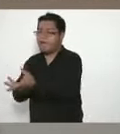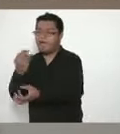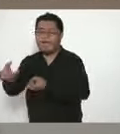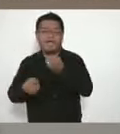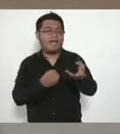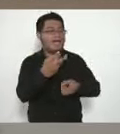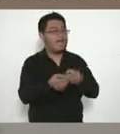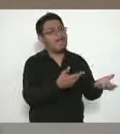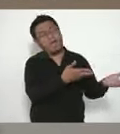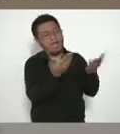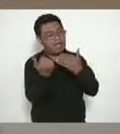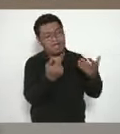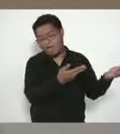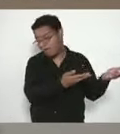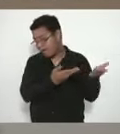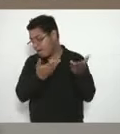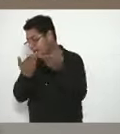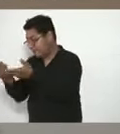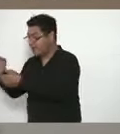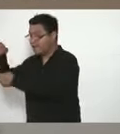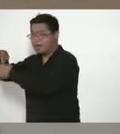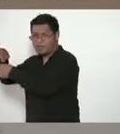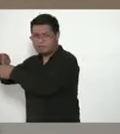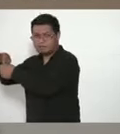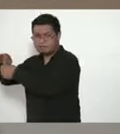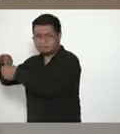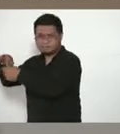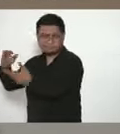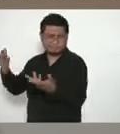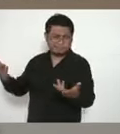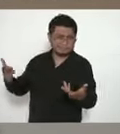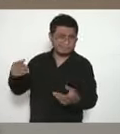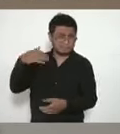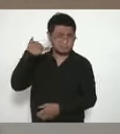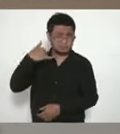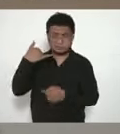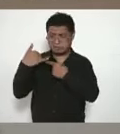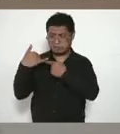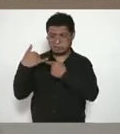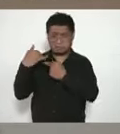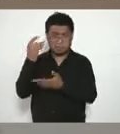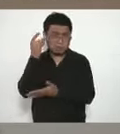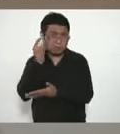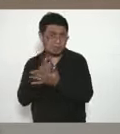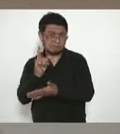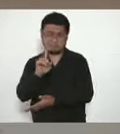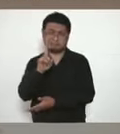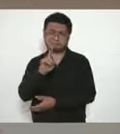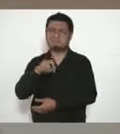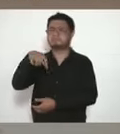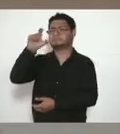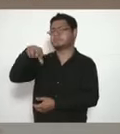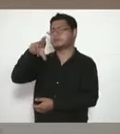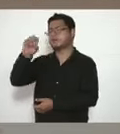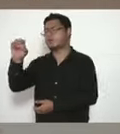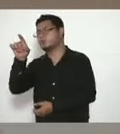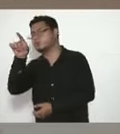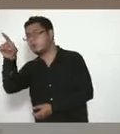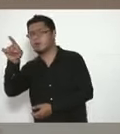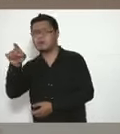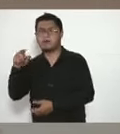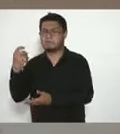llevarlos a votar. Pero no solo es Yucatán, así en Quintana Roo, entregando despensas,